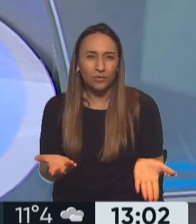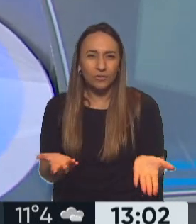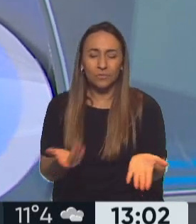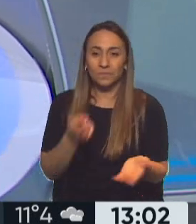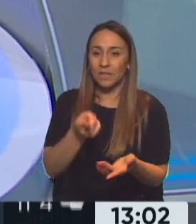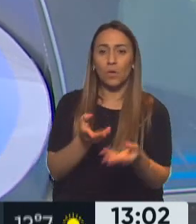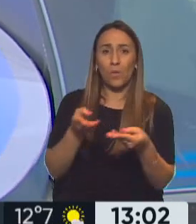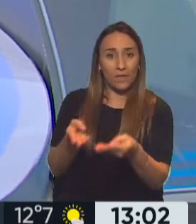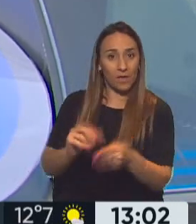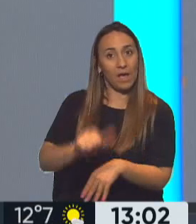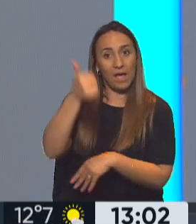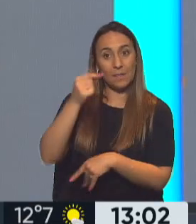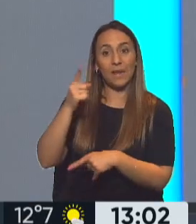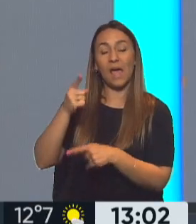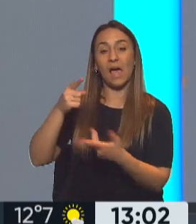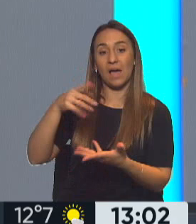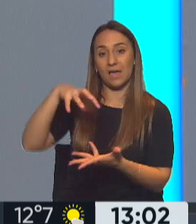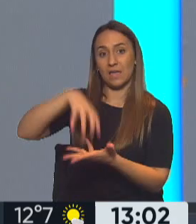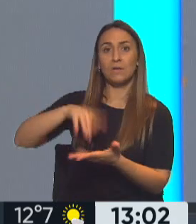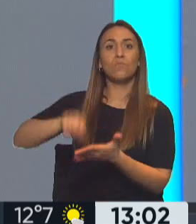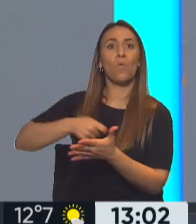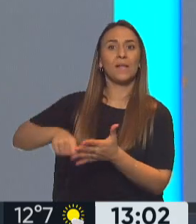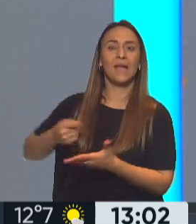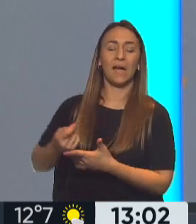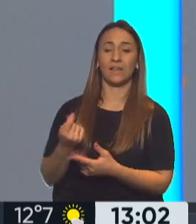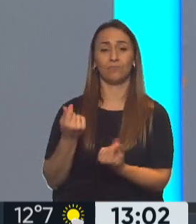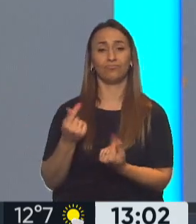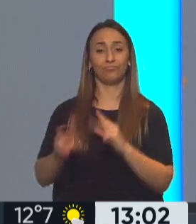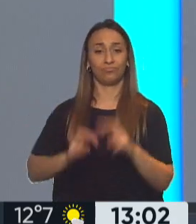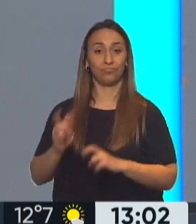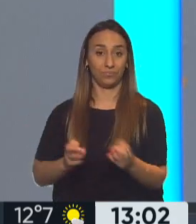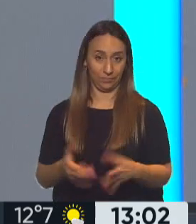beneficioso para estos grandes brokers inmobiliarios y aquellos especuladores, ¿no? Gracias. A ustedes.